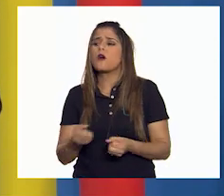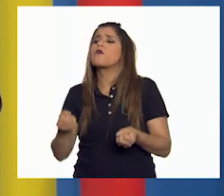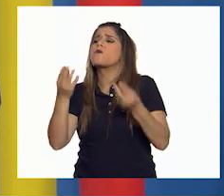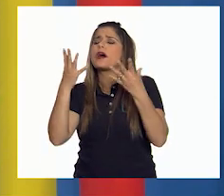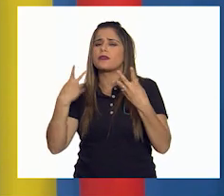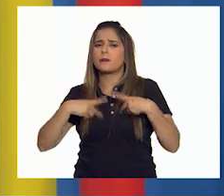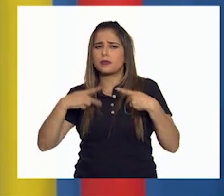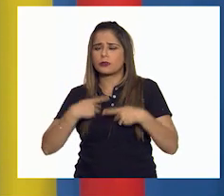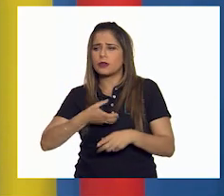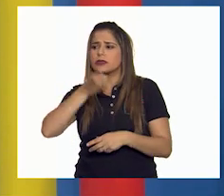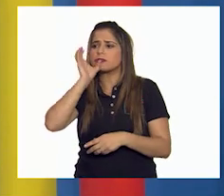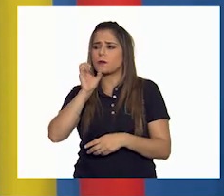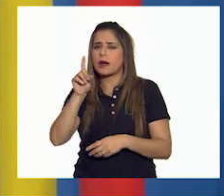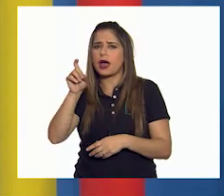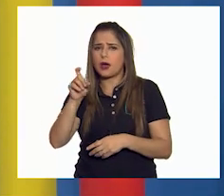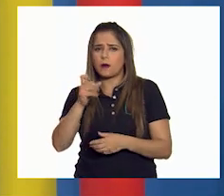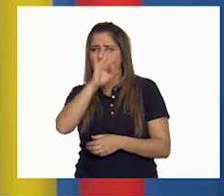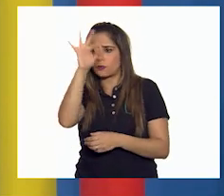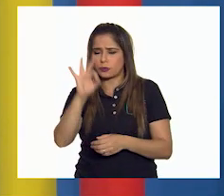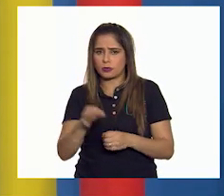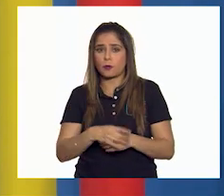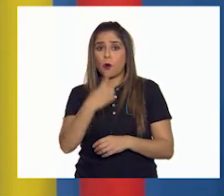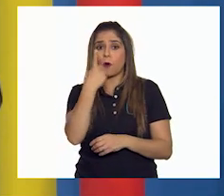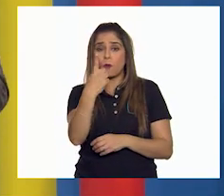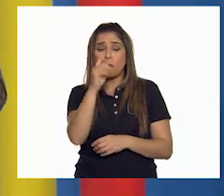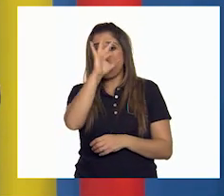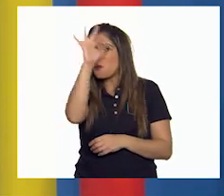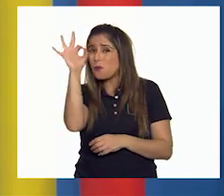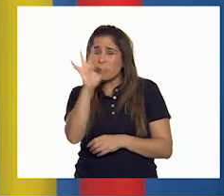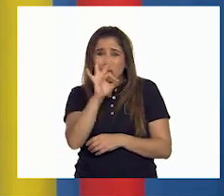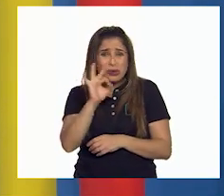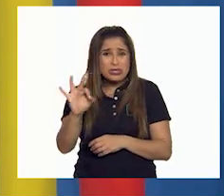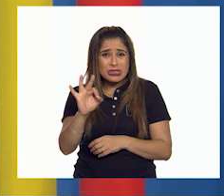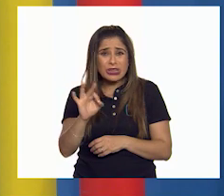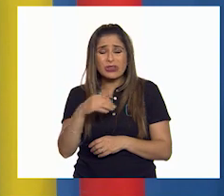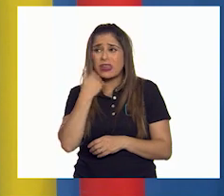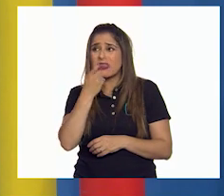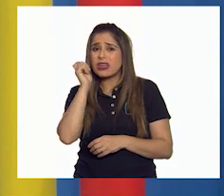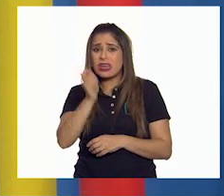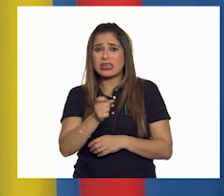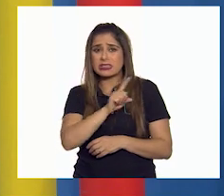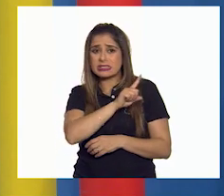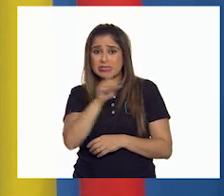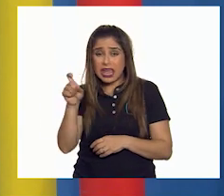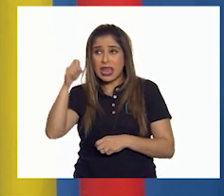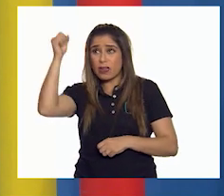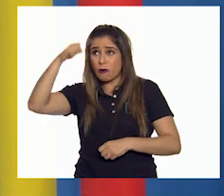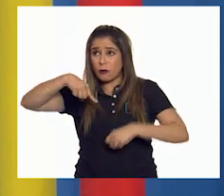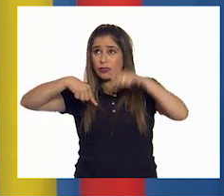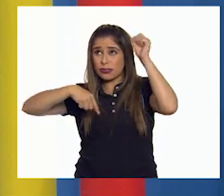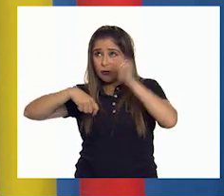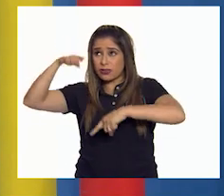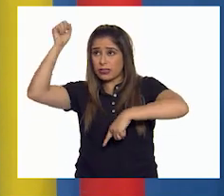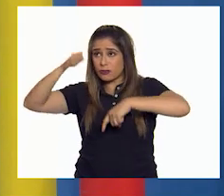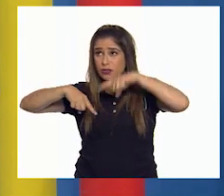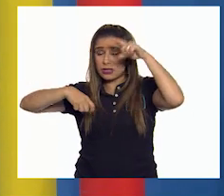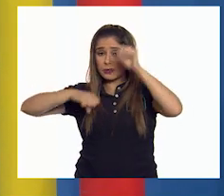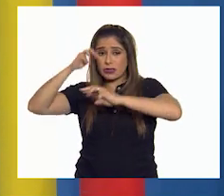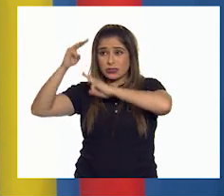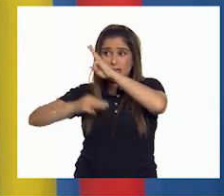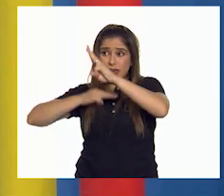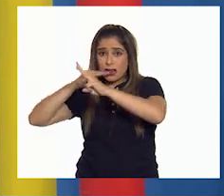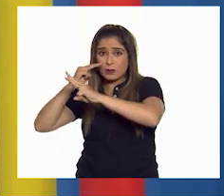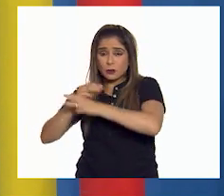Sí, el 1%. O sea, eso quiere decir que de cada 100 gotas de agua que hay en el planeta,